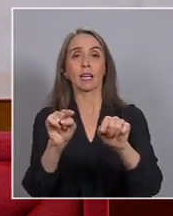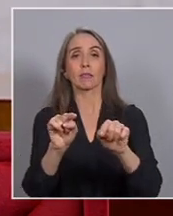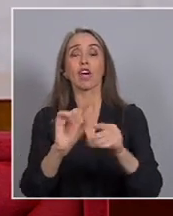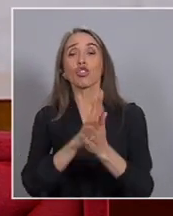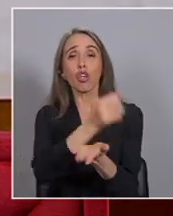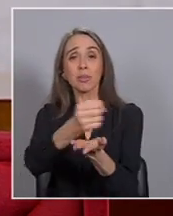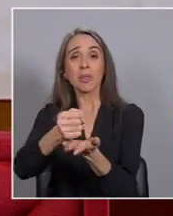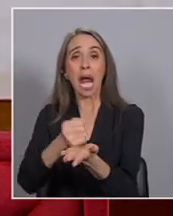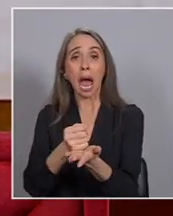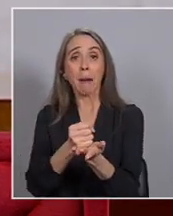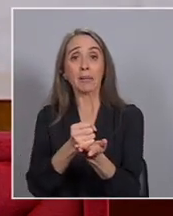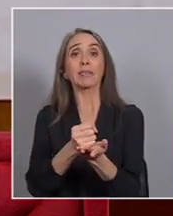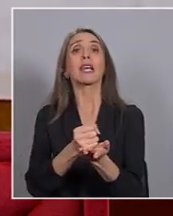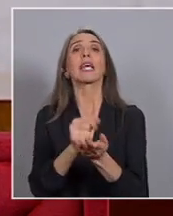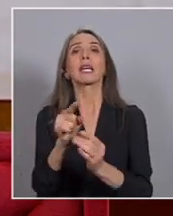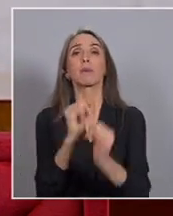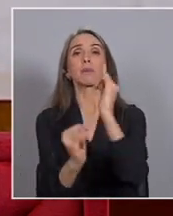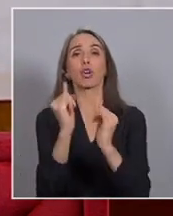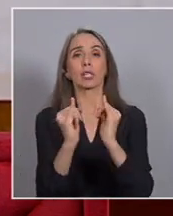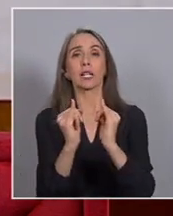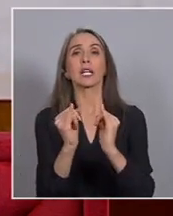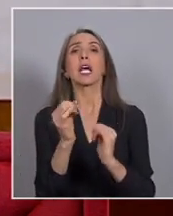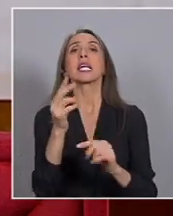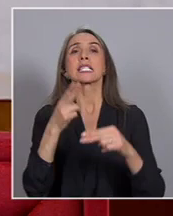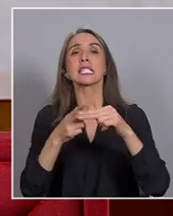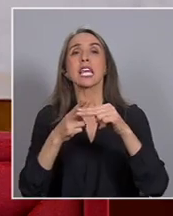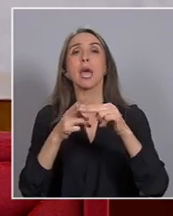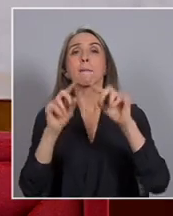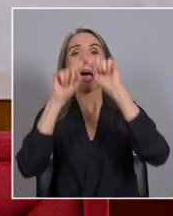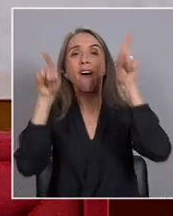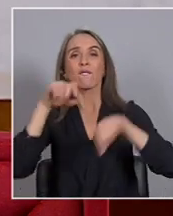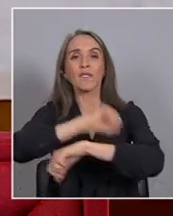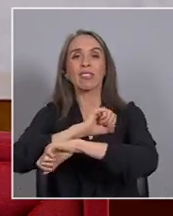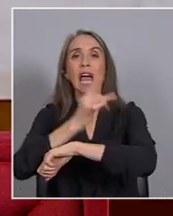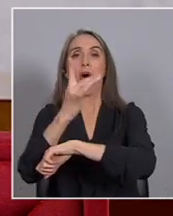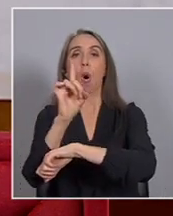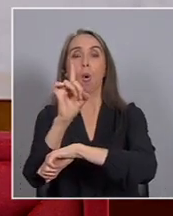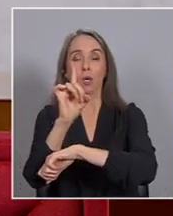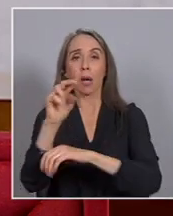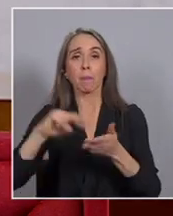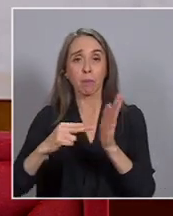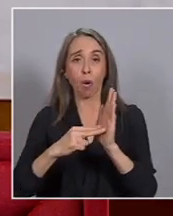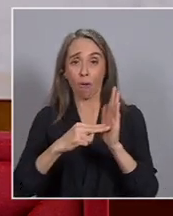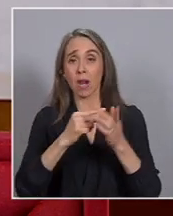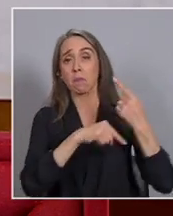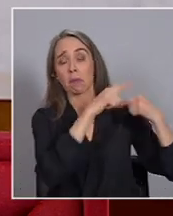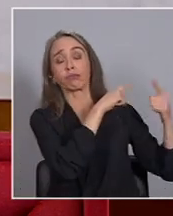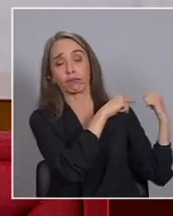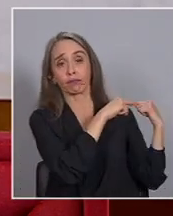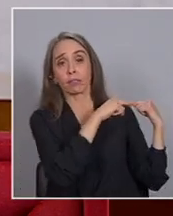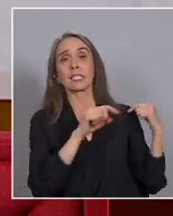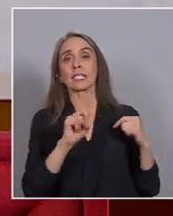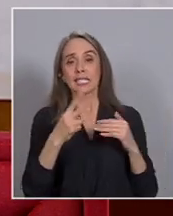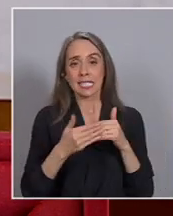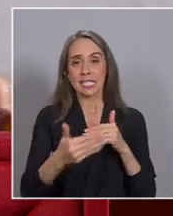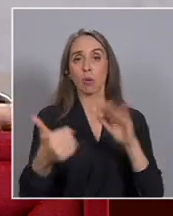la tramitación sea vía electrónica y una ventanilla única. Y para abordar este problema de raíz, además, en el segundo semestre ingresaremos al